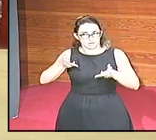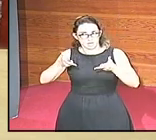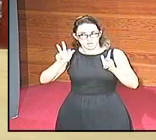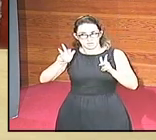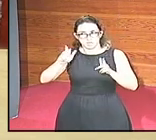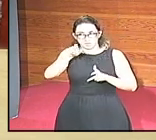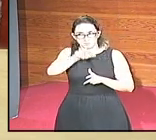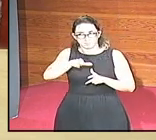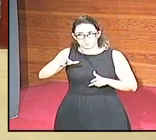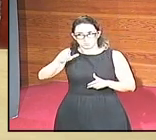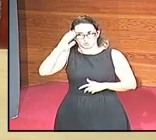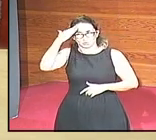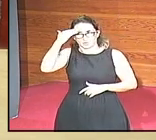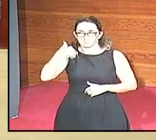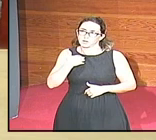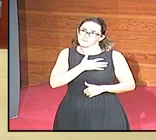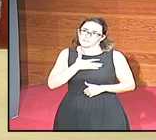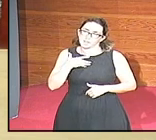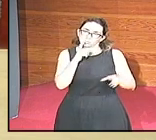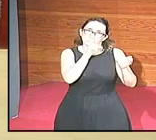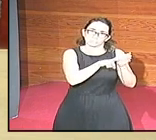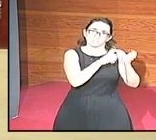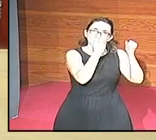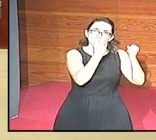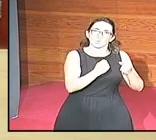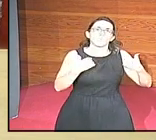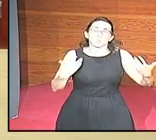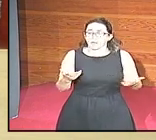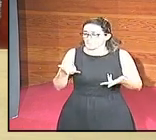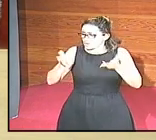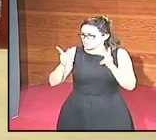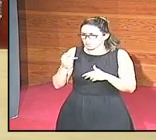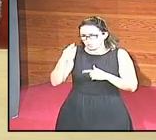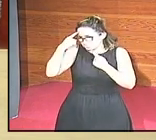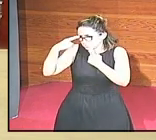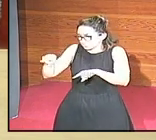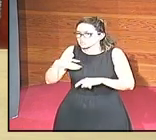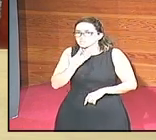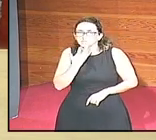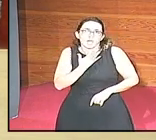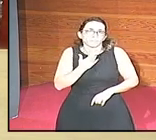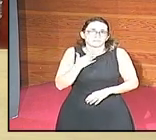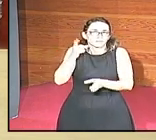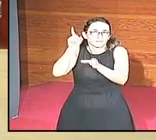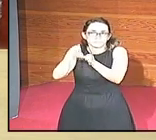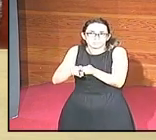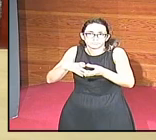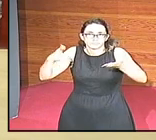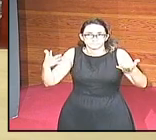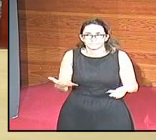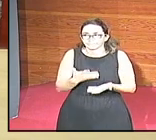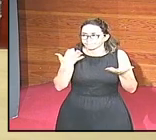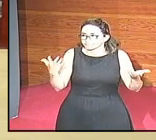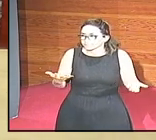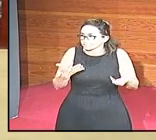el derecho a decidir a qué instituciones pertenecen, la que les salga de los cojones, como si quieren pertenecer, yo qué sé, a la internacional,